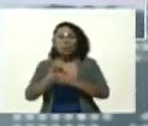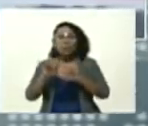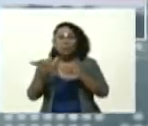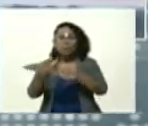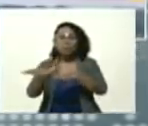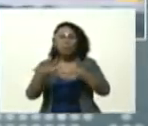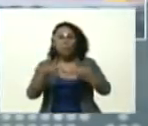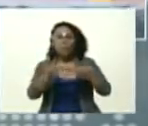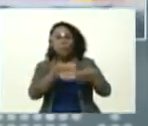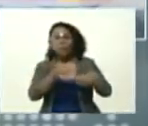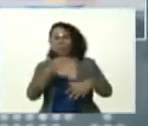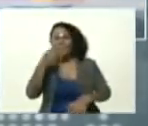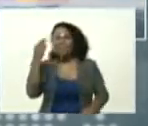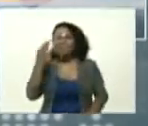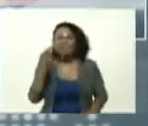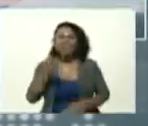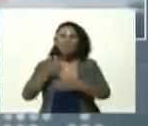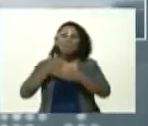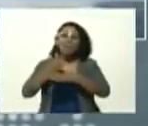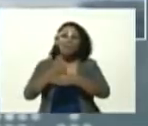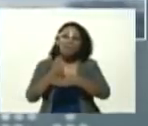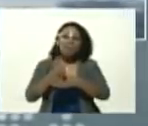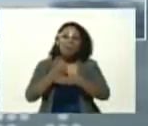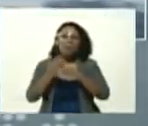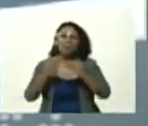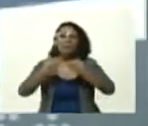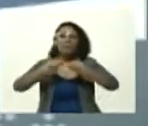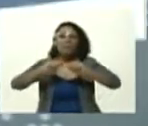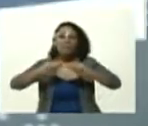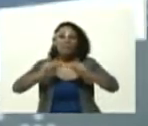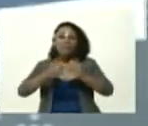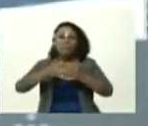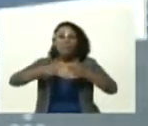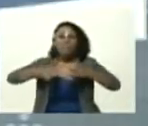espectacular. En madera, en barro.